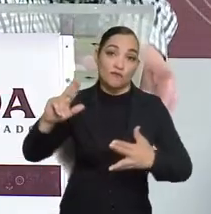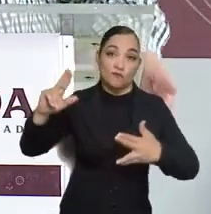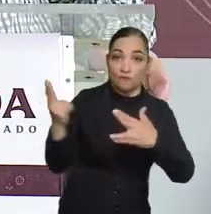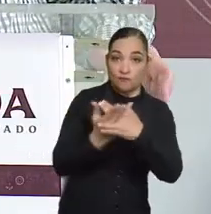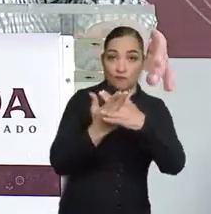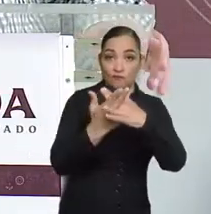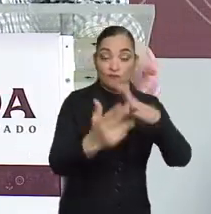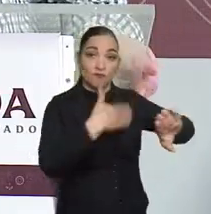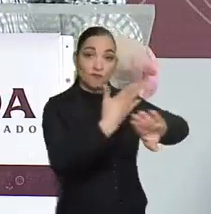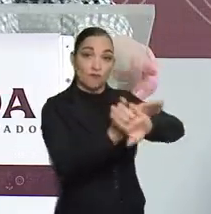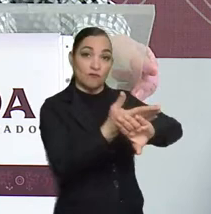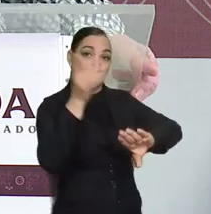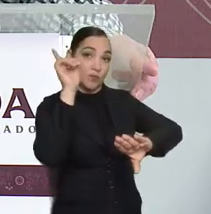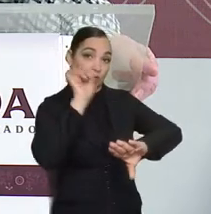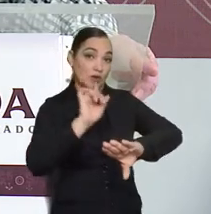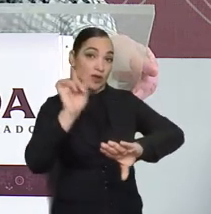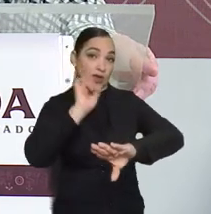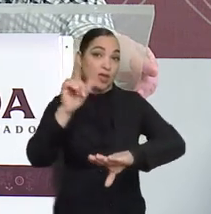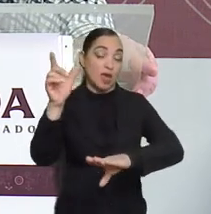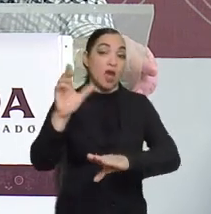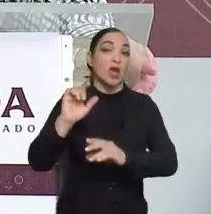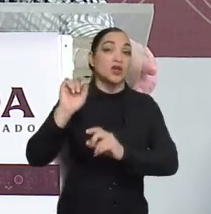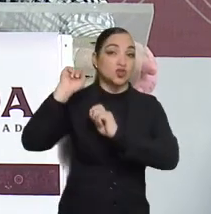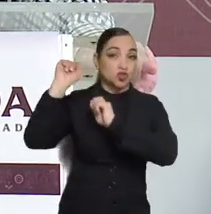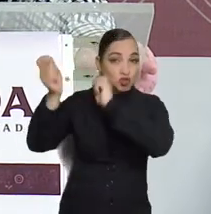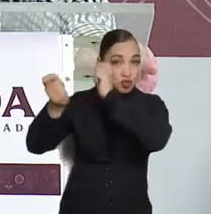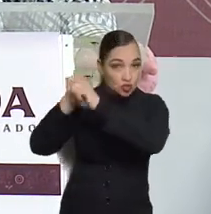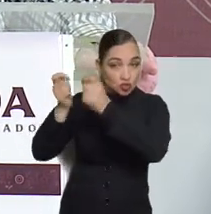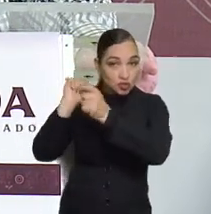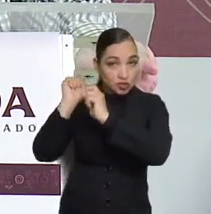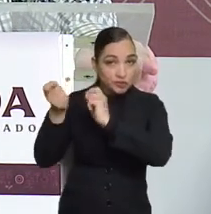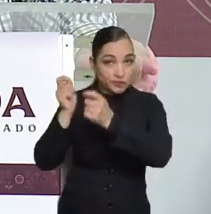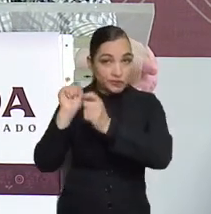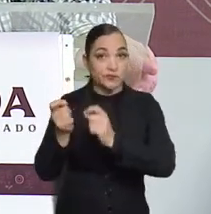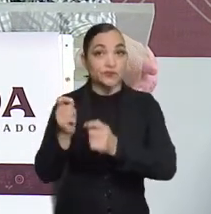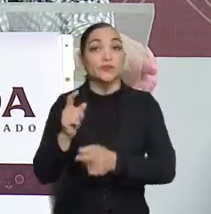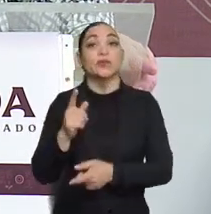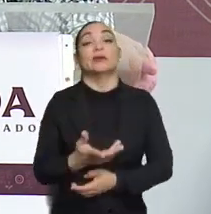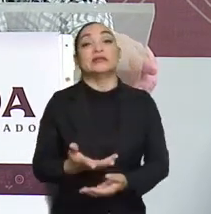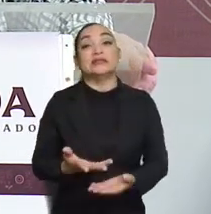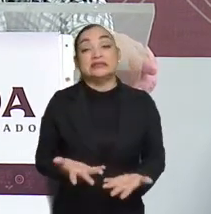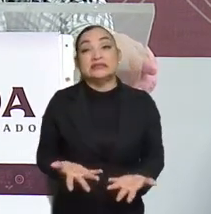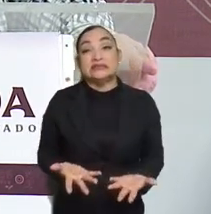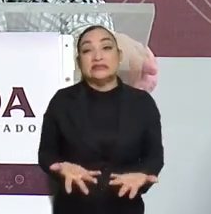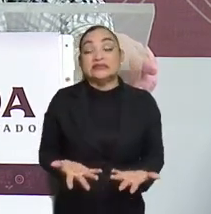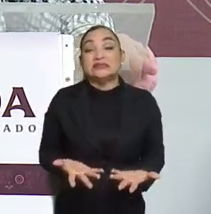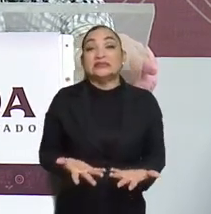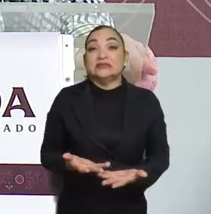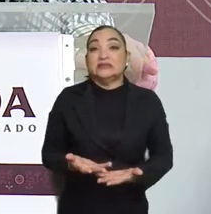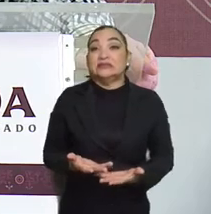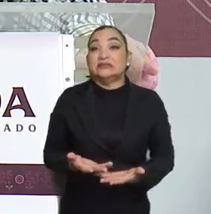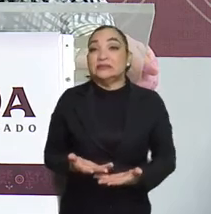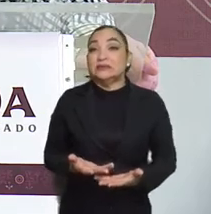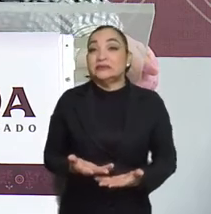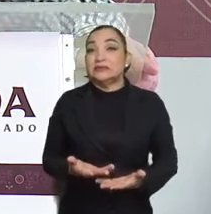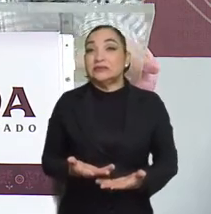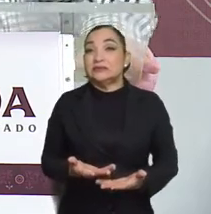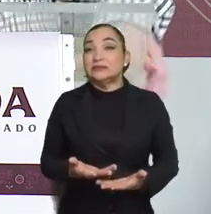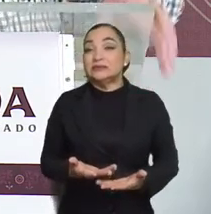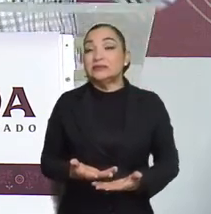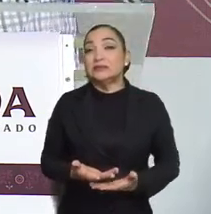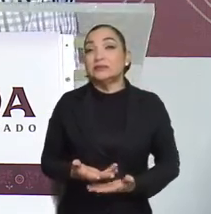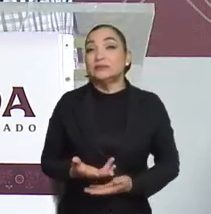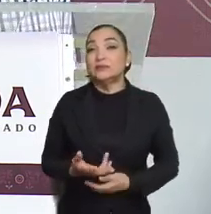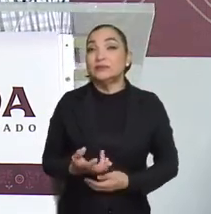Feminicidios regularmente se asocian mucho a las parejas. Este parece que es un caso